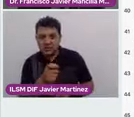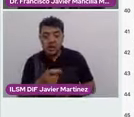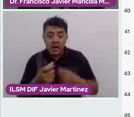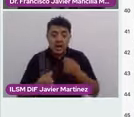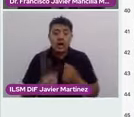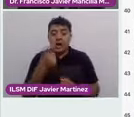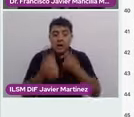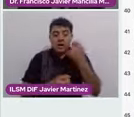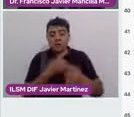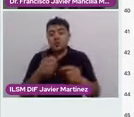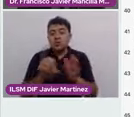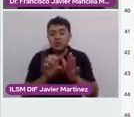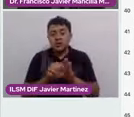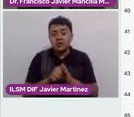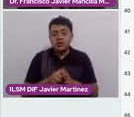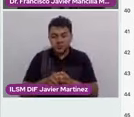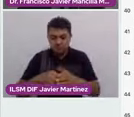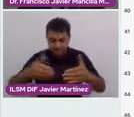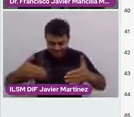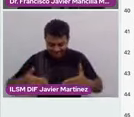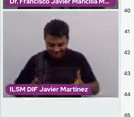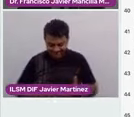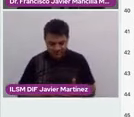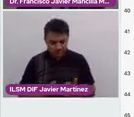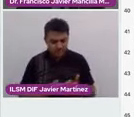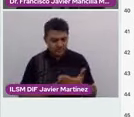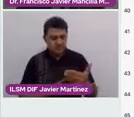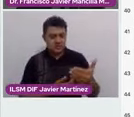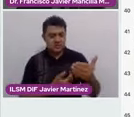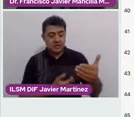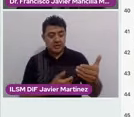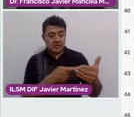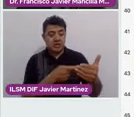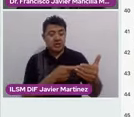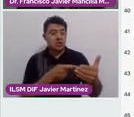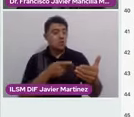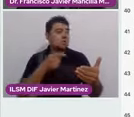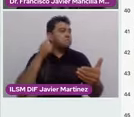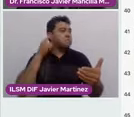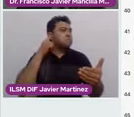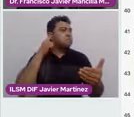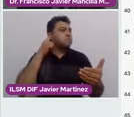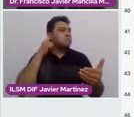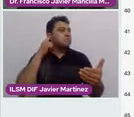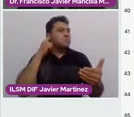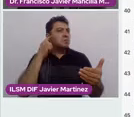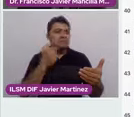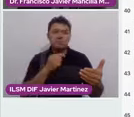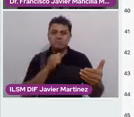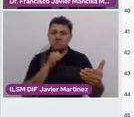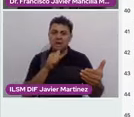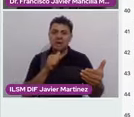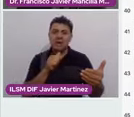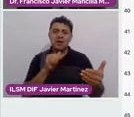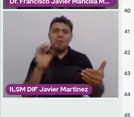recién nacidos, que han nacido, que nacieron sin oír, ¿sí? Aunque, bueno, acá en el